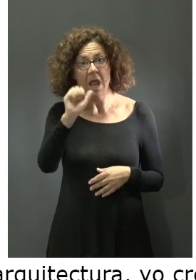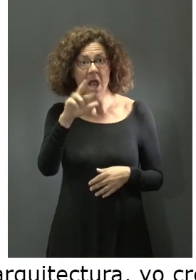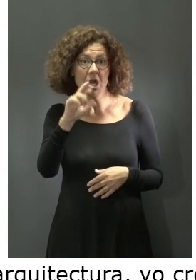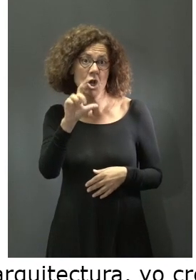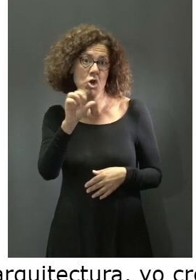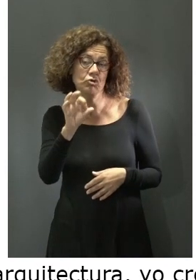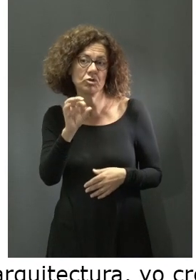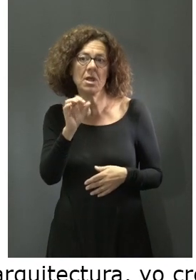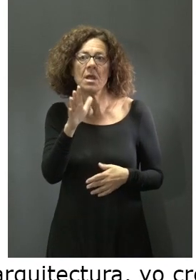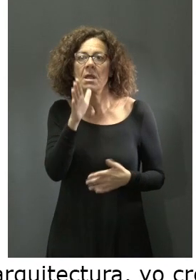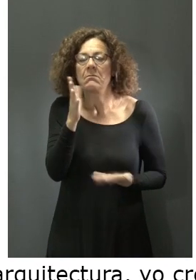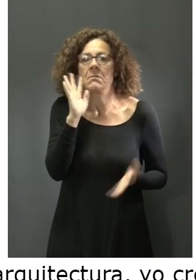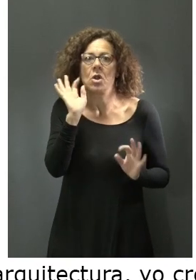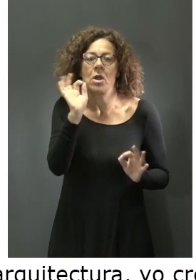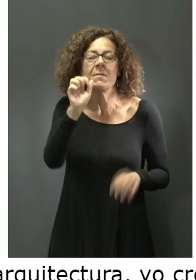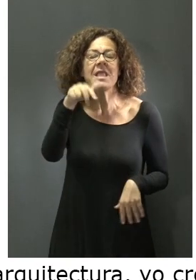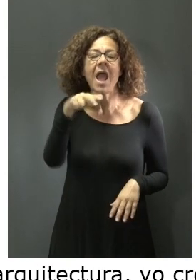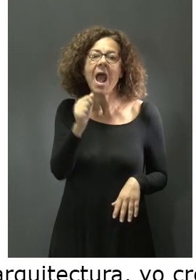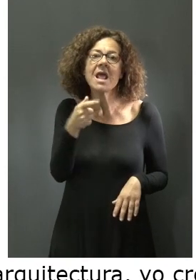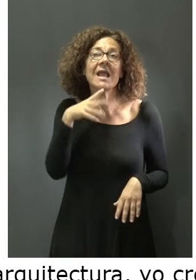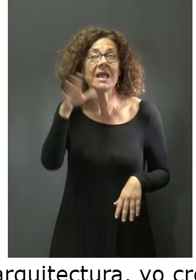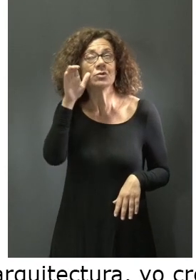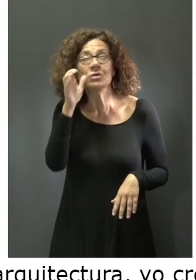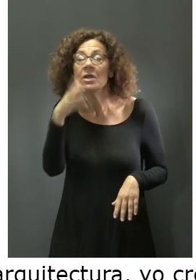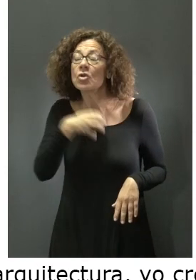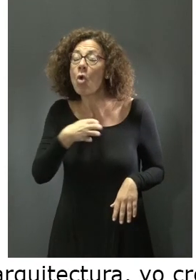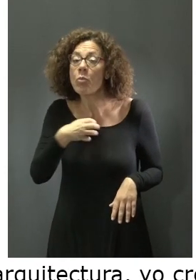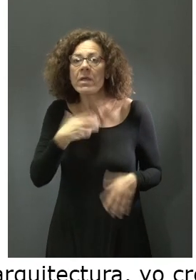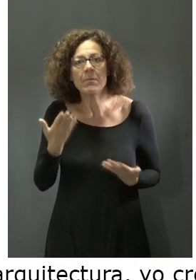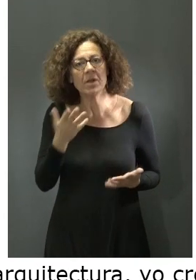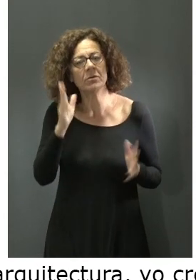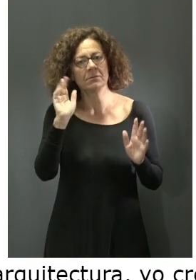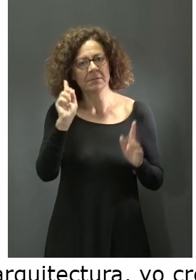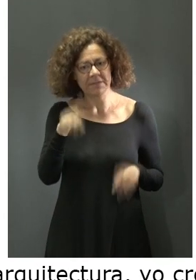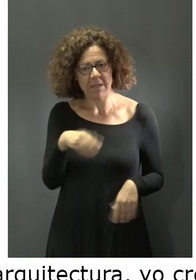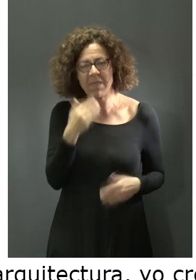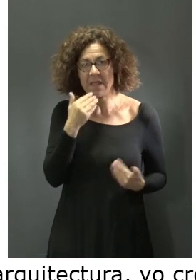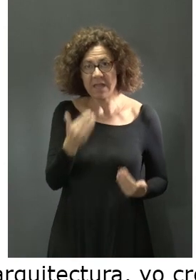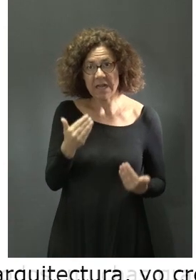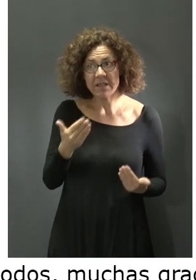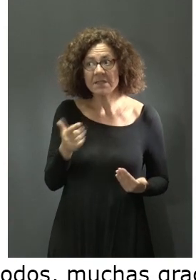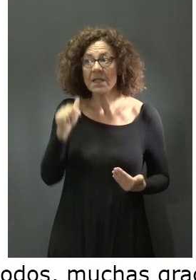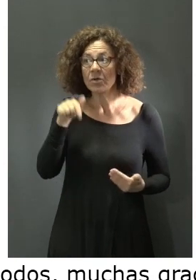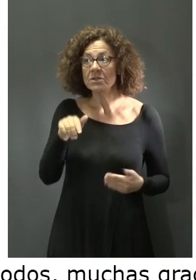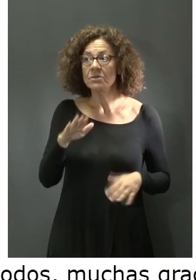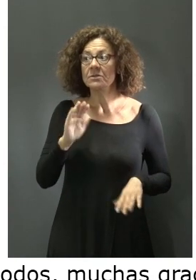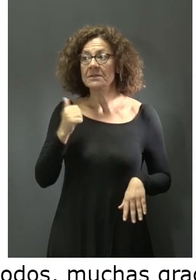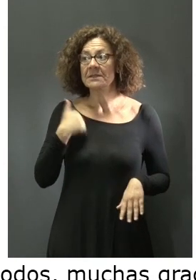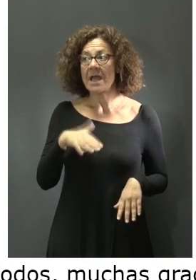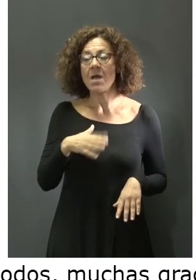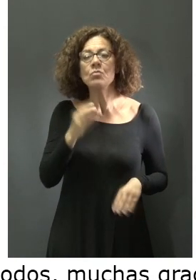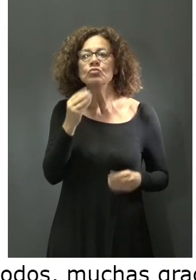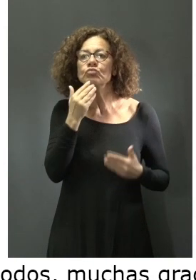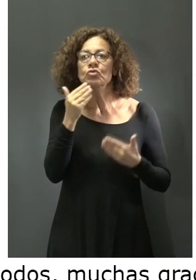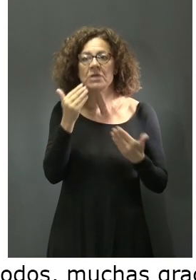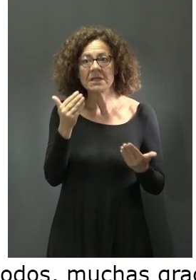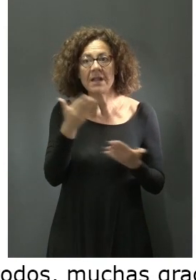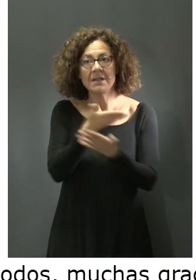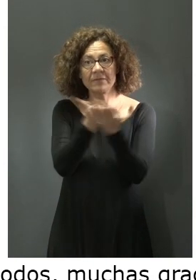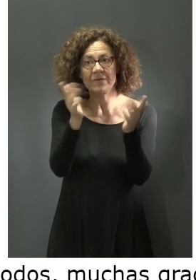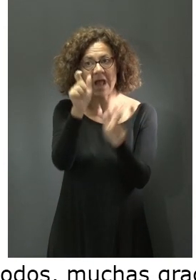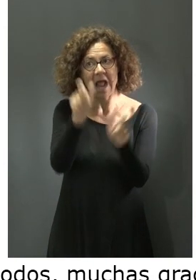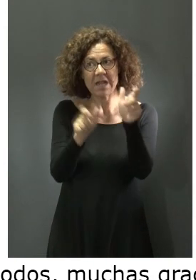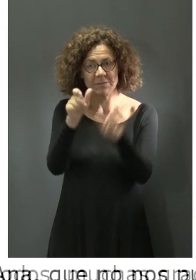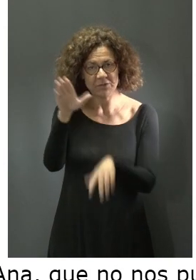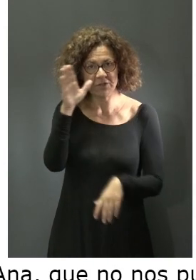bueno, y por supuesto a Ana, que no nos puede escuchar, pero igualmente. Y con esto, pues muchas gracias también a las personas que nos